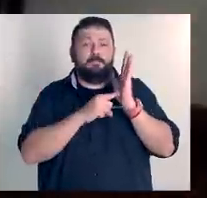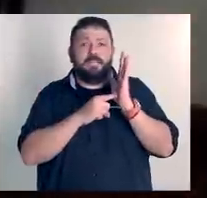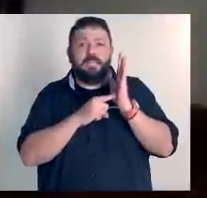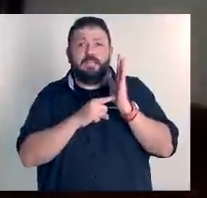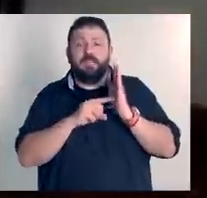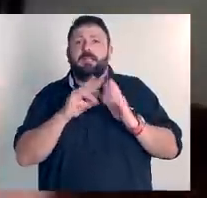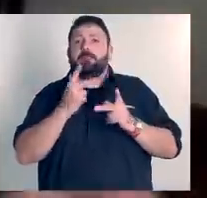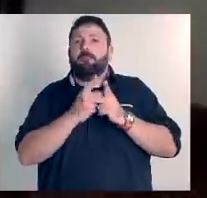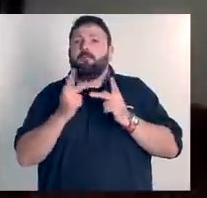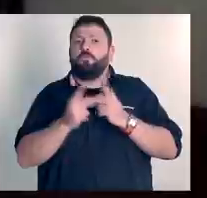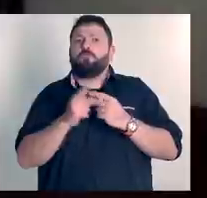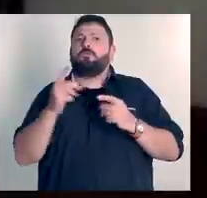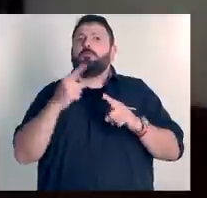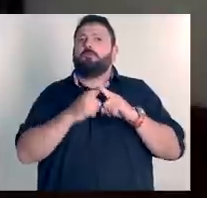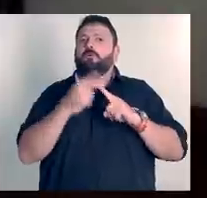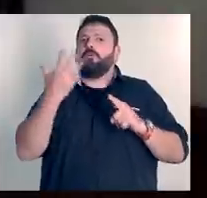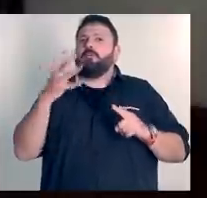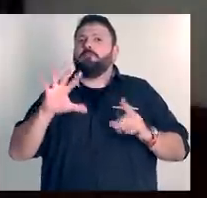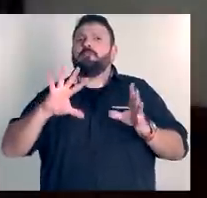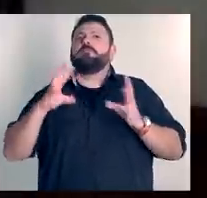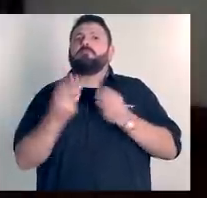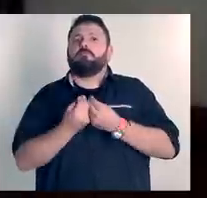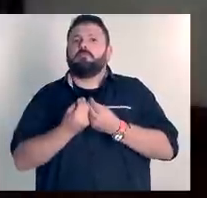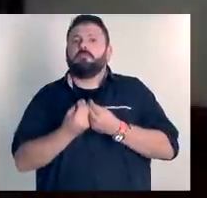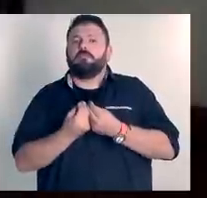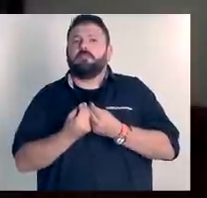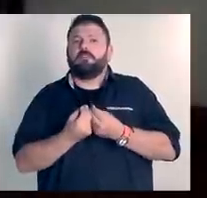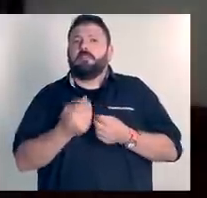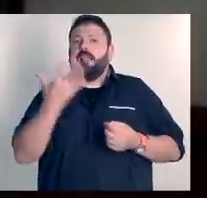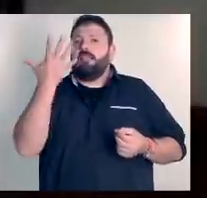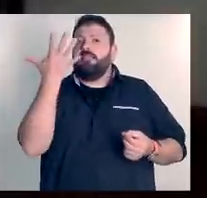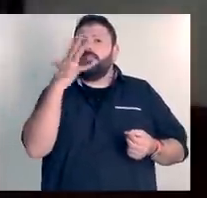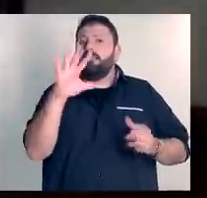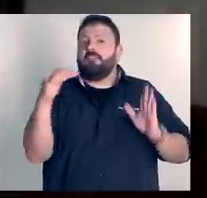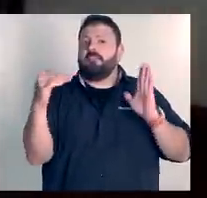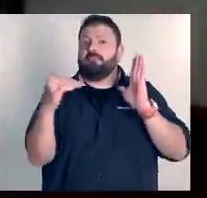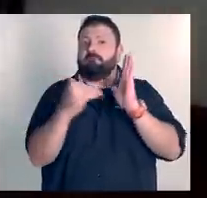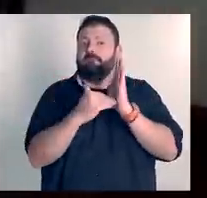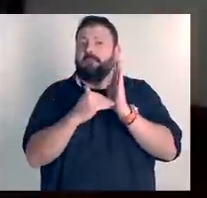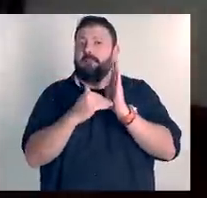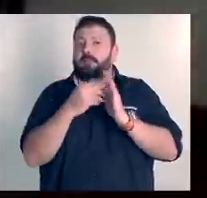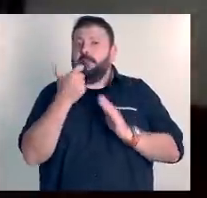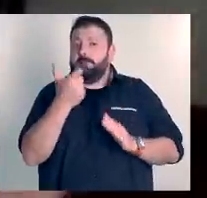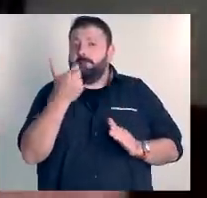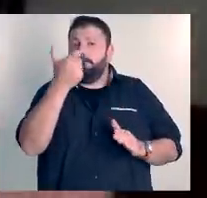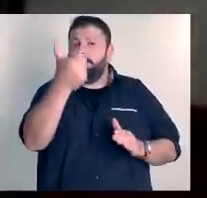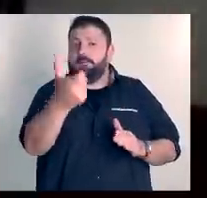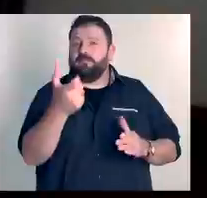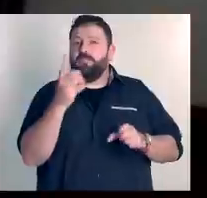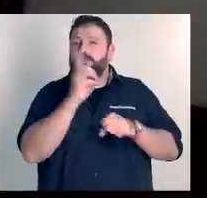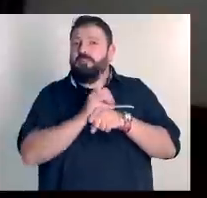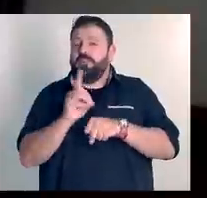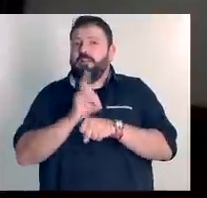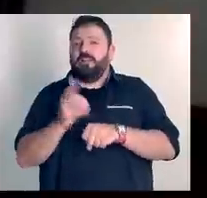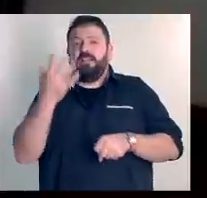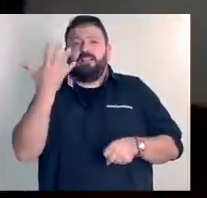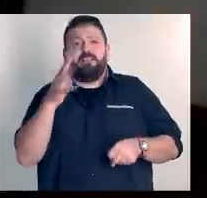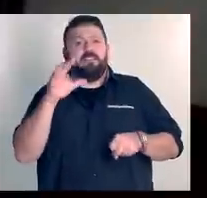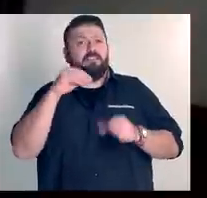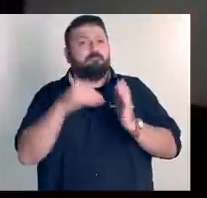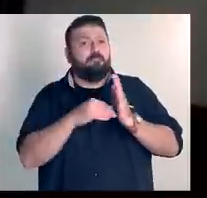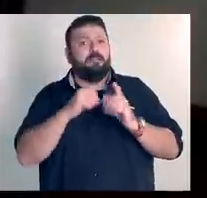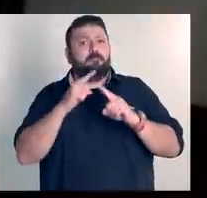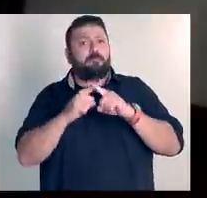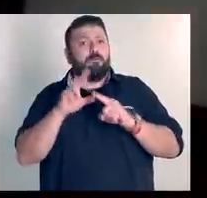1,000 productos por 10 pesos, estaríamos hablando de una utilidad de 10,000 pesos diarios. 10,000 por 30 días, estamos hablando